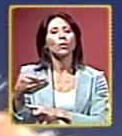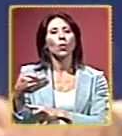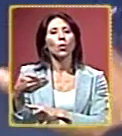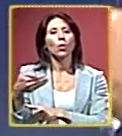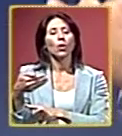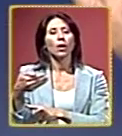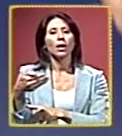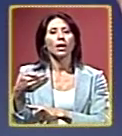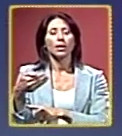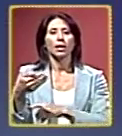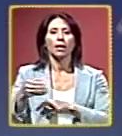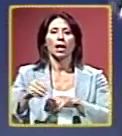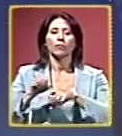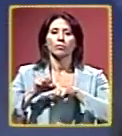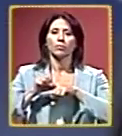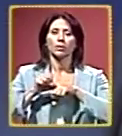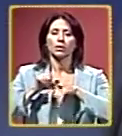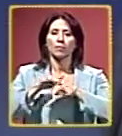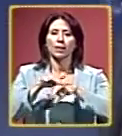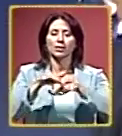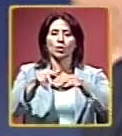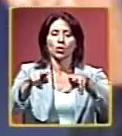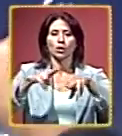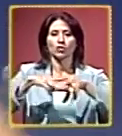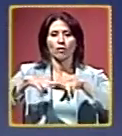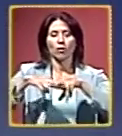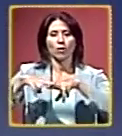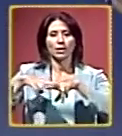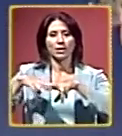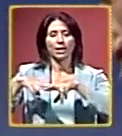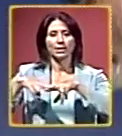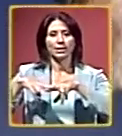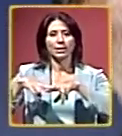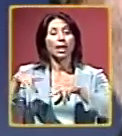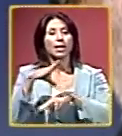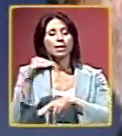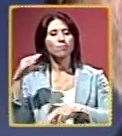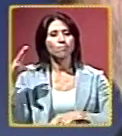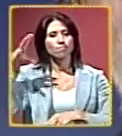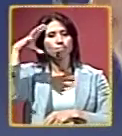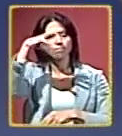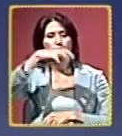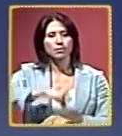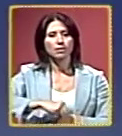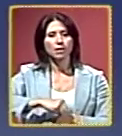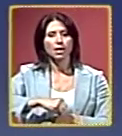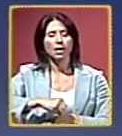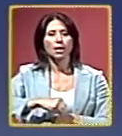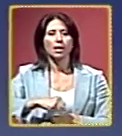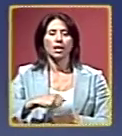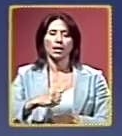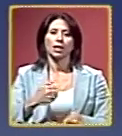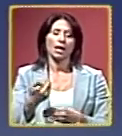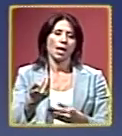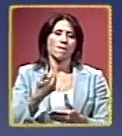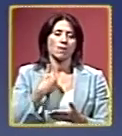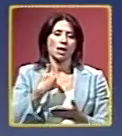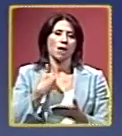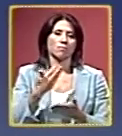cuando la expansión de los ferrocarriles, y se descubrió que había